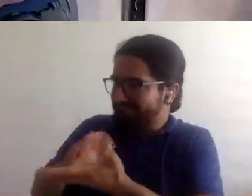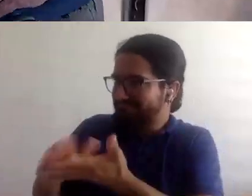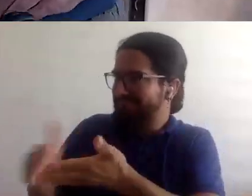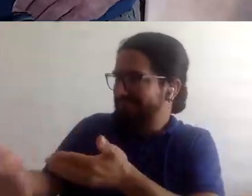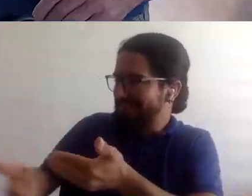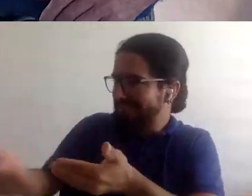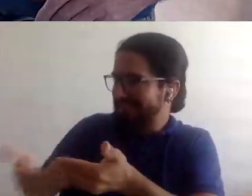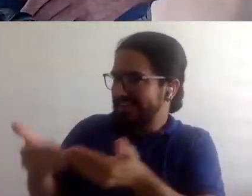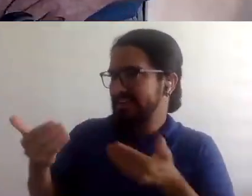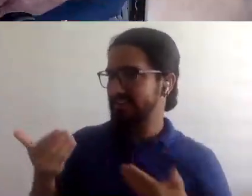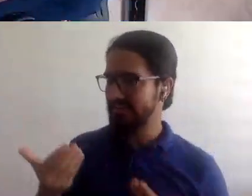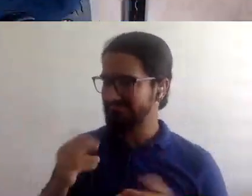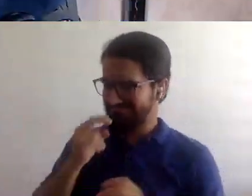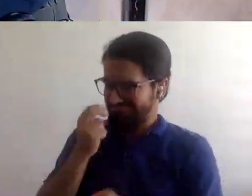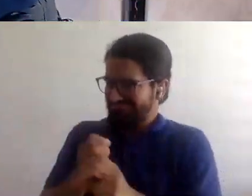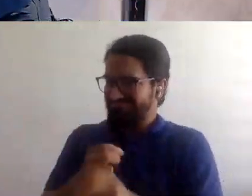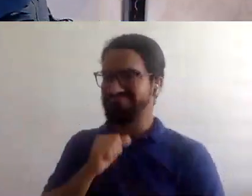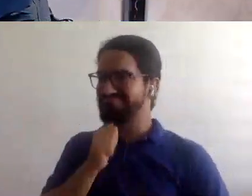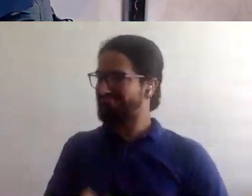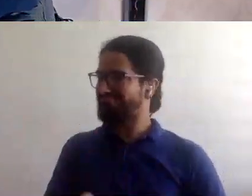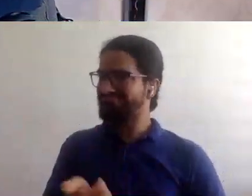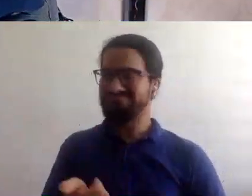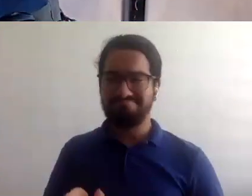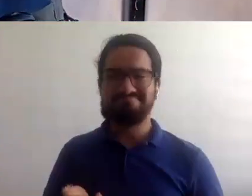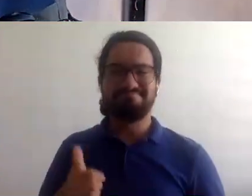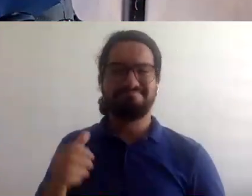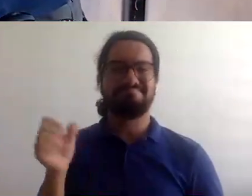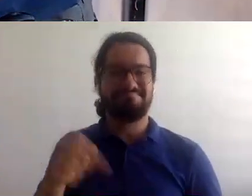tú preguntabas que si se deshacía